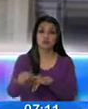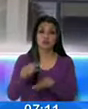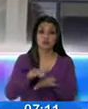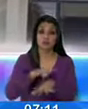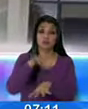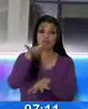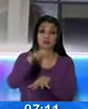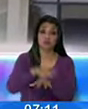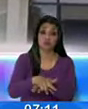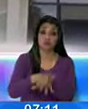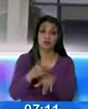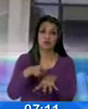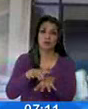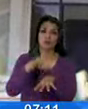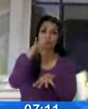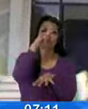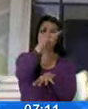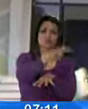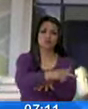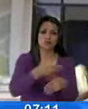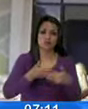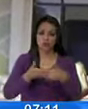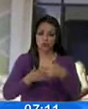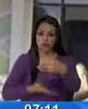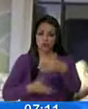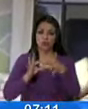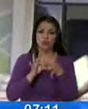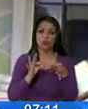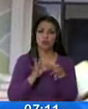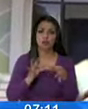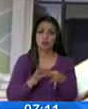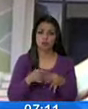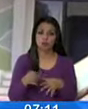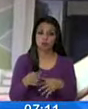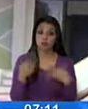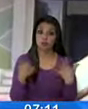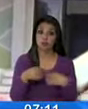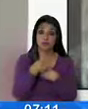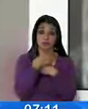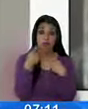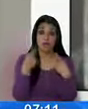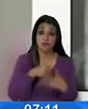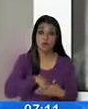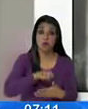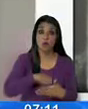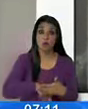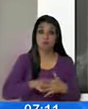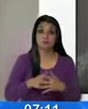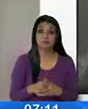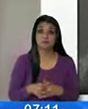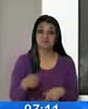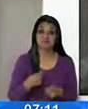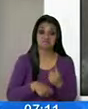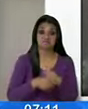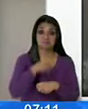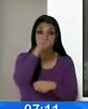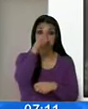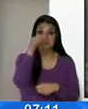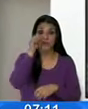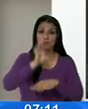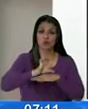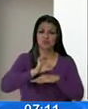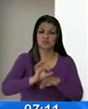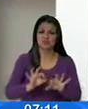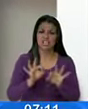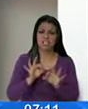avionetas como también la salida de esas avionetas con documentación hasta en ciertos casos falsificadas. Los narcos ecuatorianos tenían más droga lista